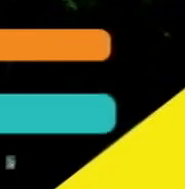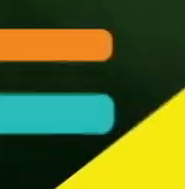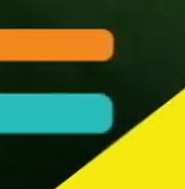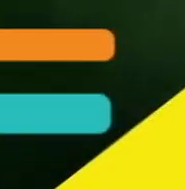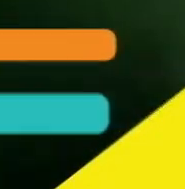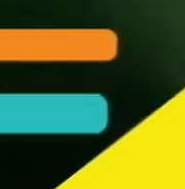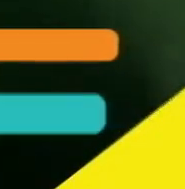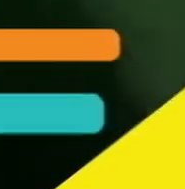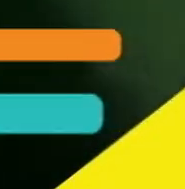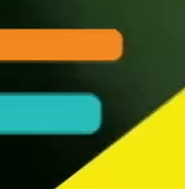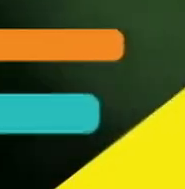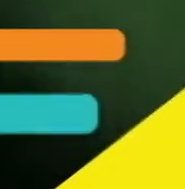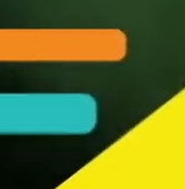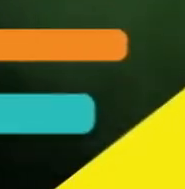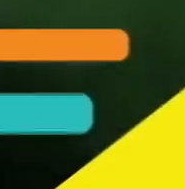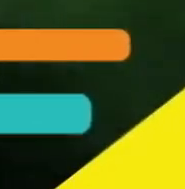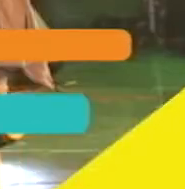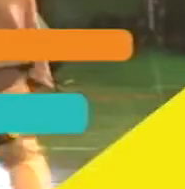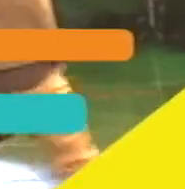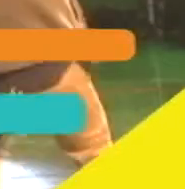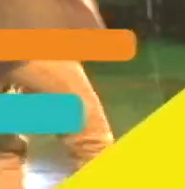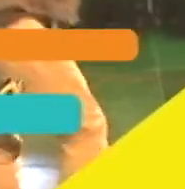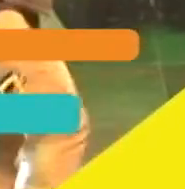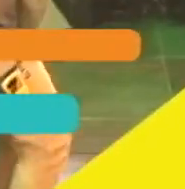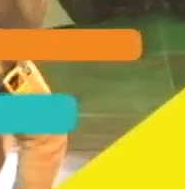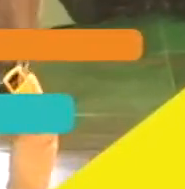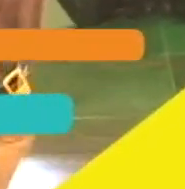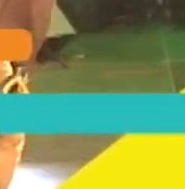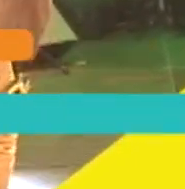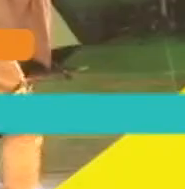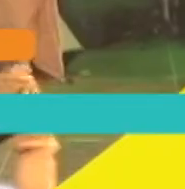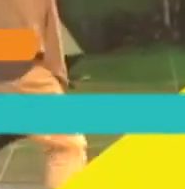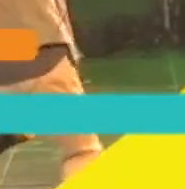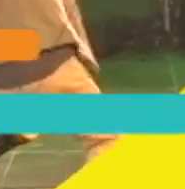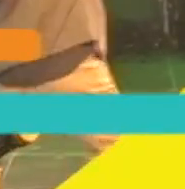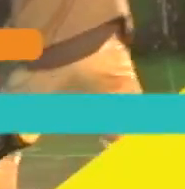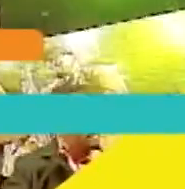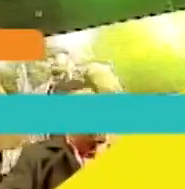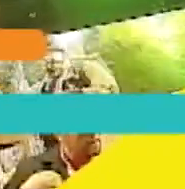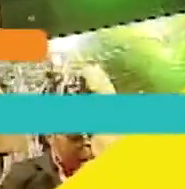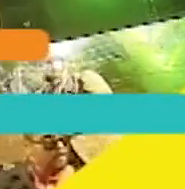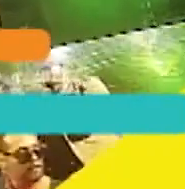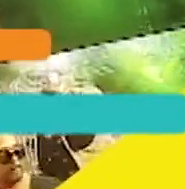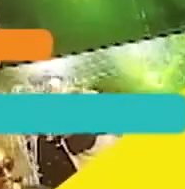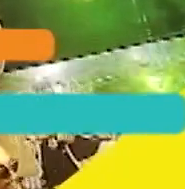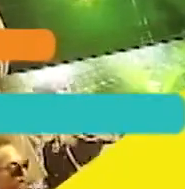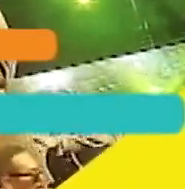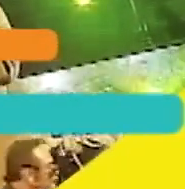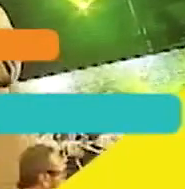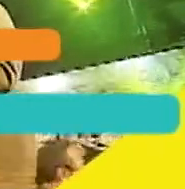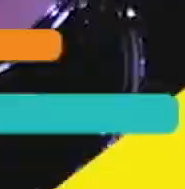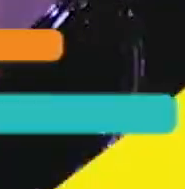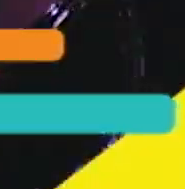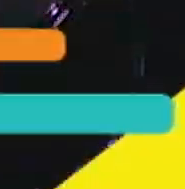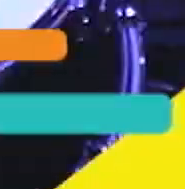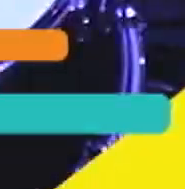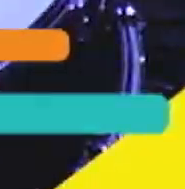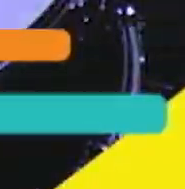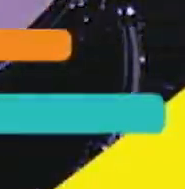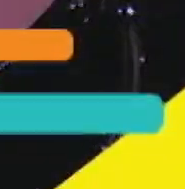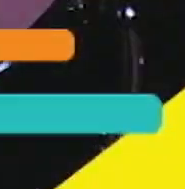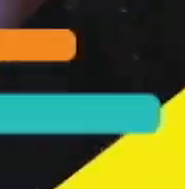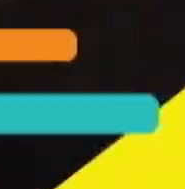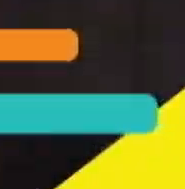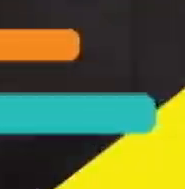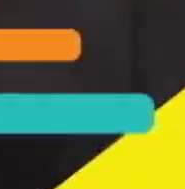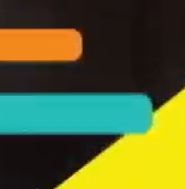Guanajuato, México, donde disfrutaremos del grupo musical canadiense The Fretless, que recopila ritmos de diferentes